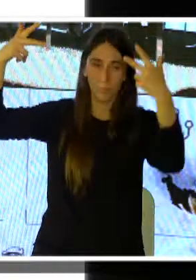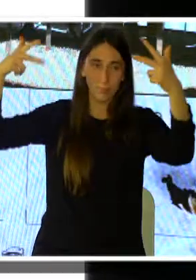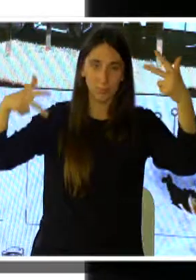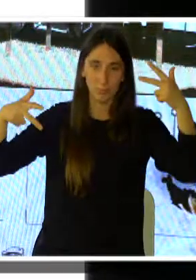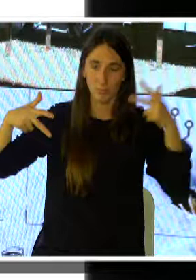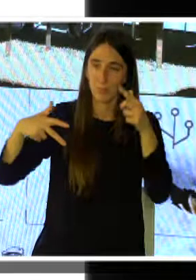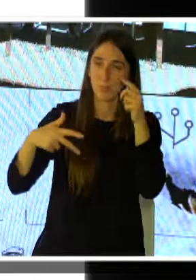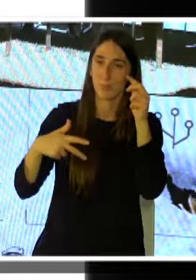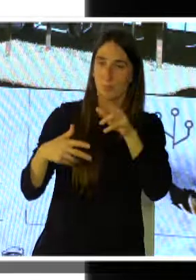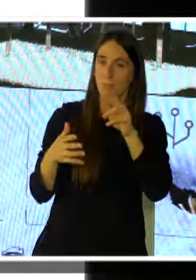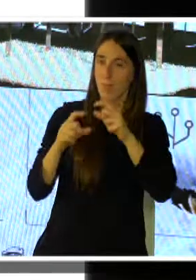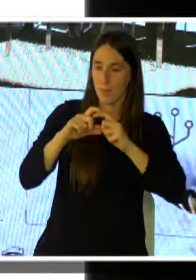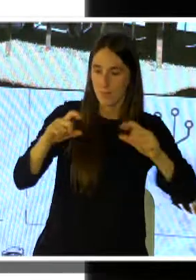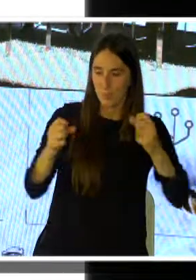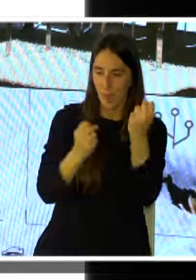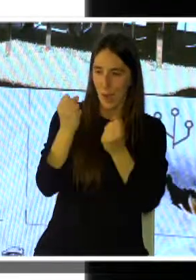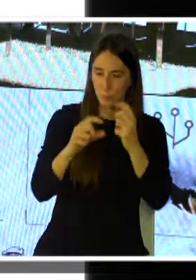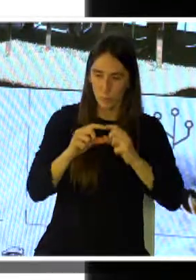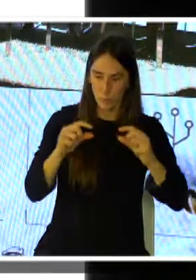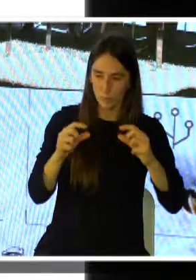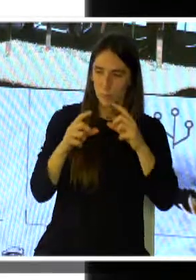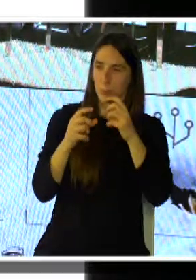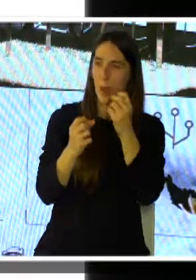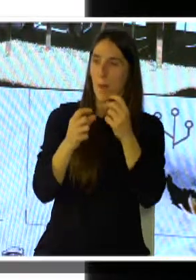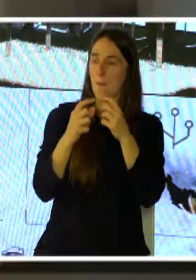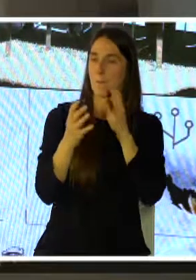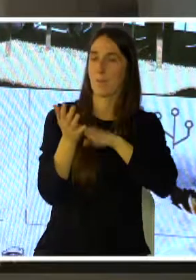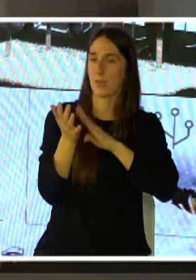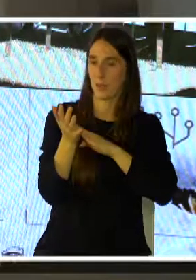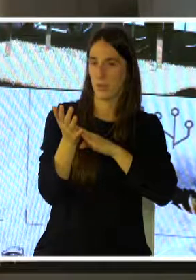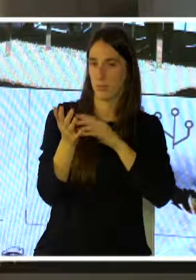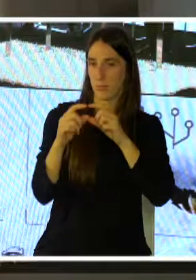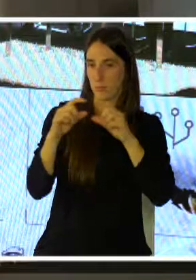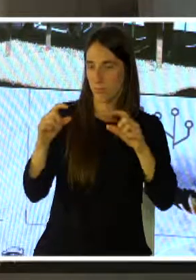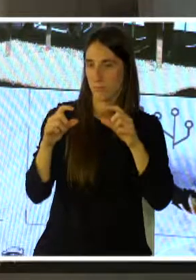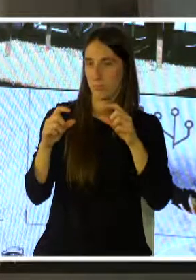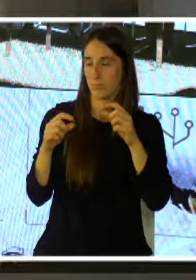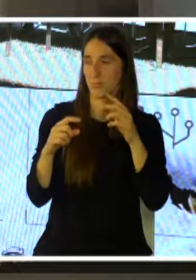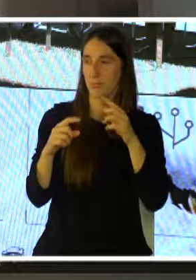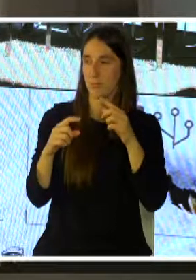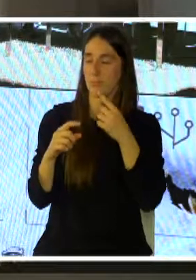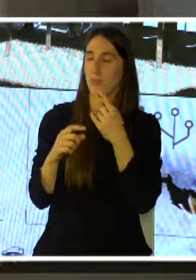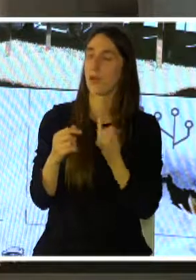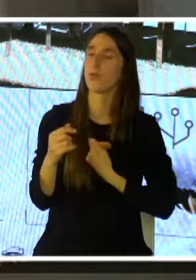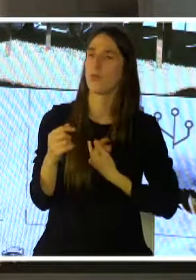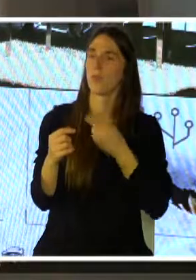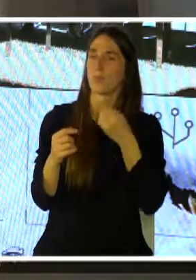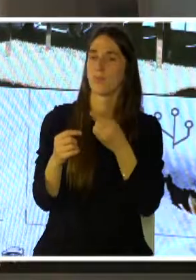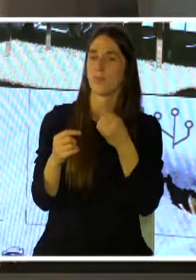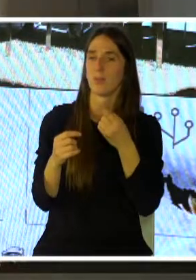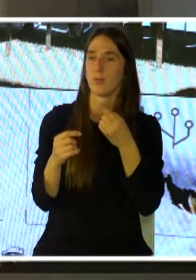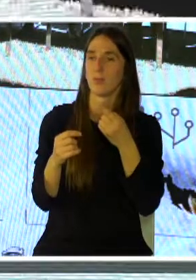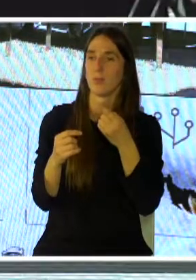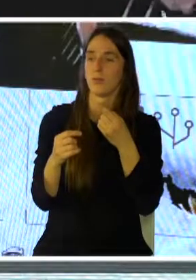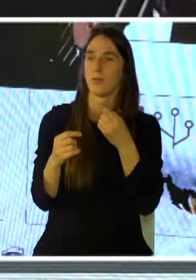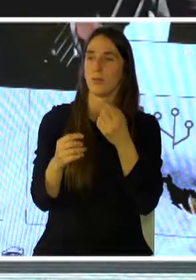patentes, ¿no? Lo hago un poco así porque, ¿cómo partió esto? Hace muchos años, en Montevideo uno veía a